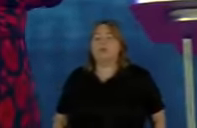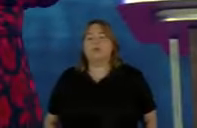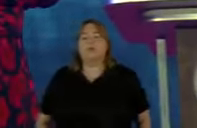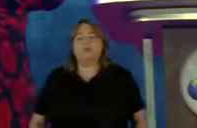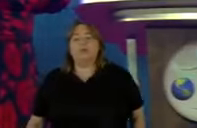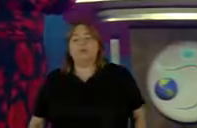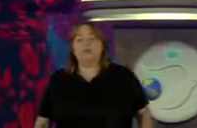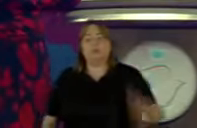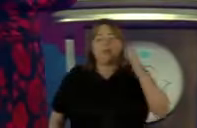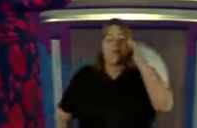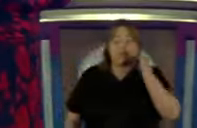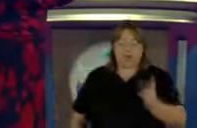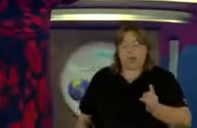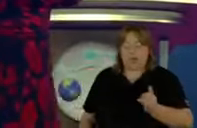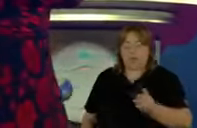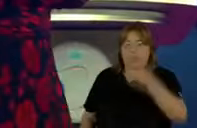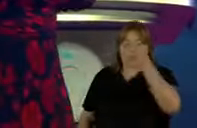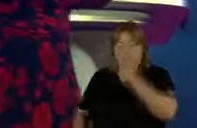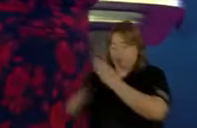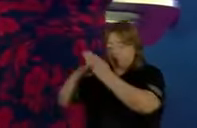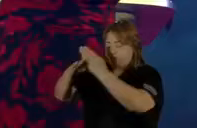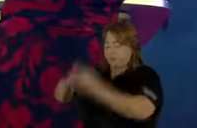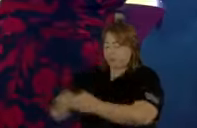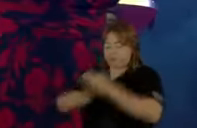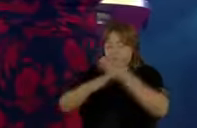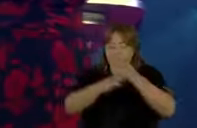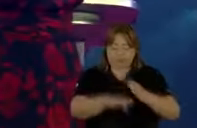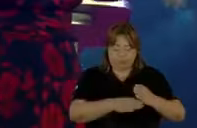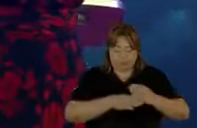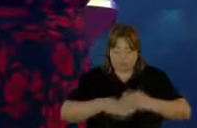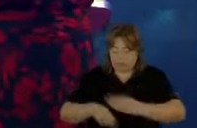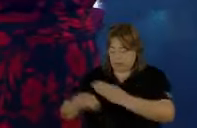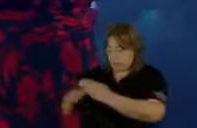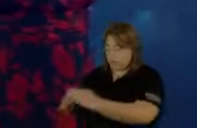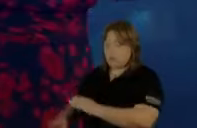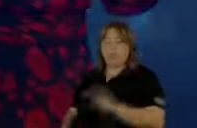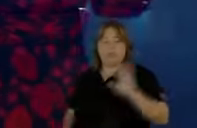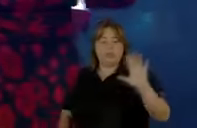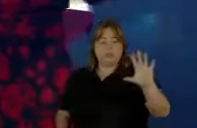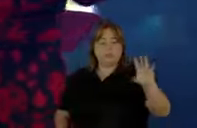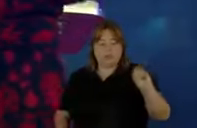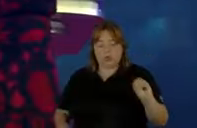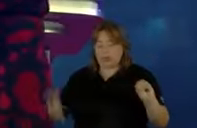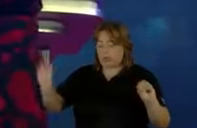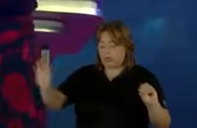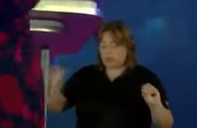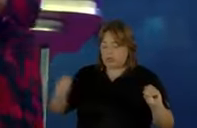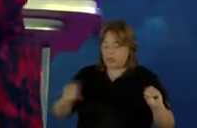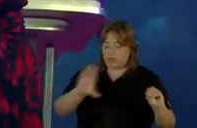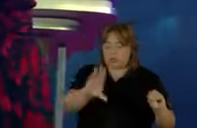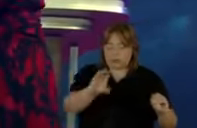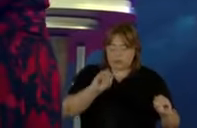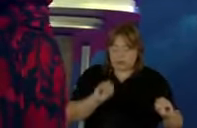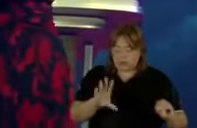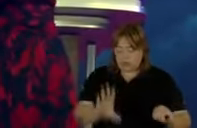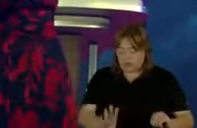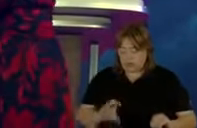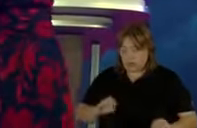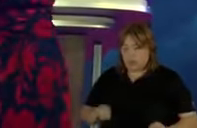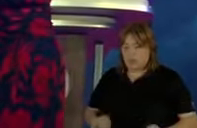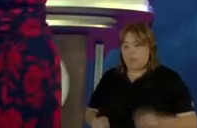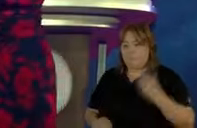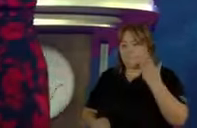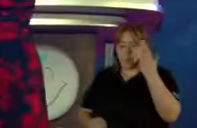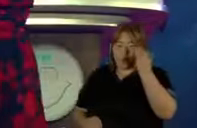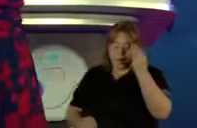Señor los dividía por grupos. Cuando los mandó a comer, le dijo, divídelos de 50 en 50 porque los voy a alimentar. La